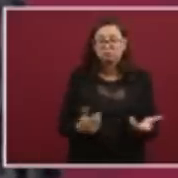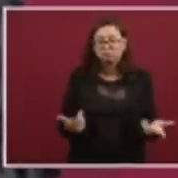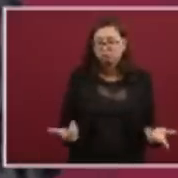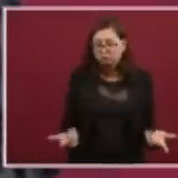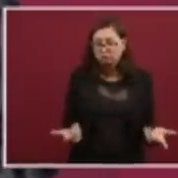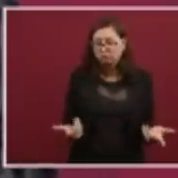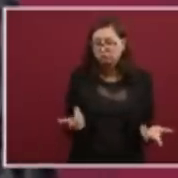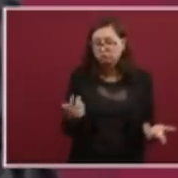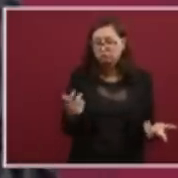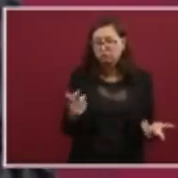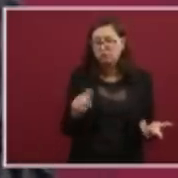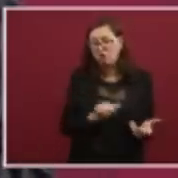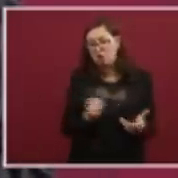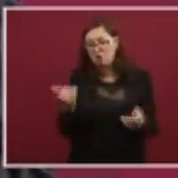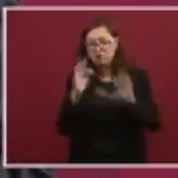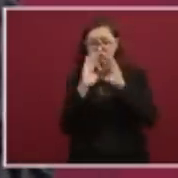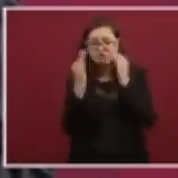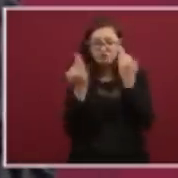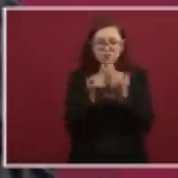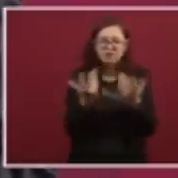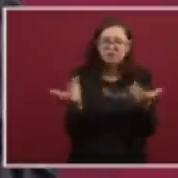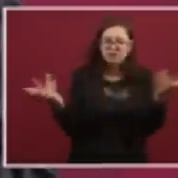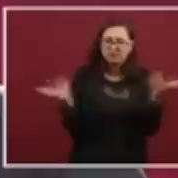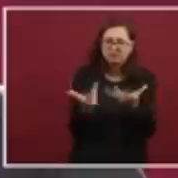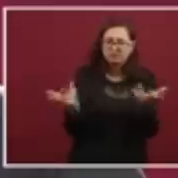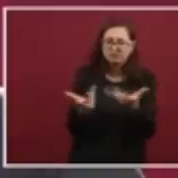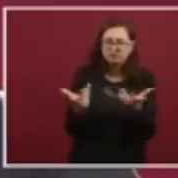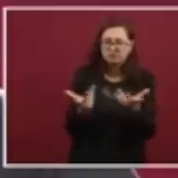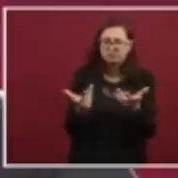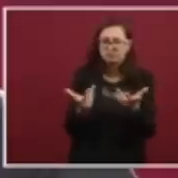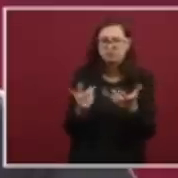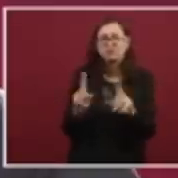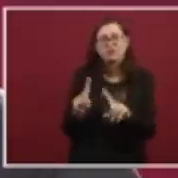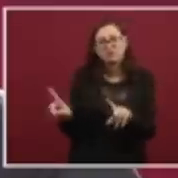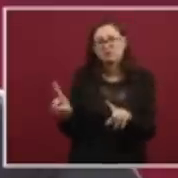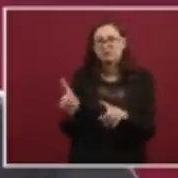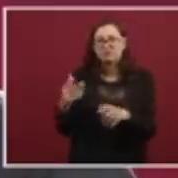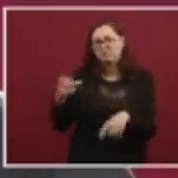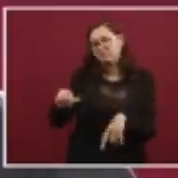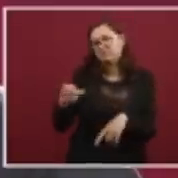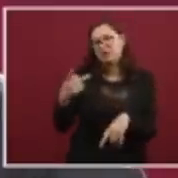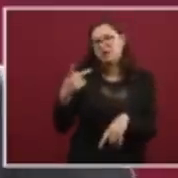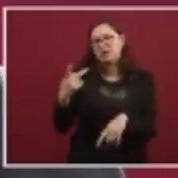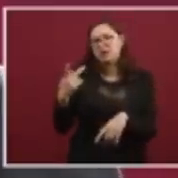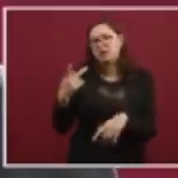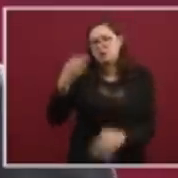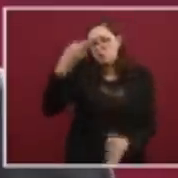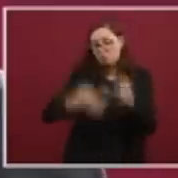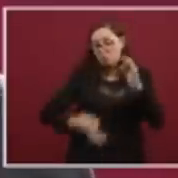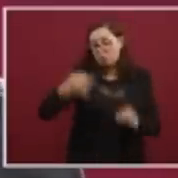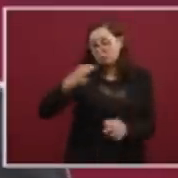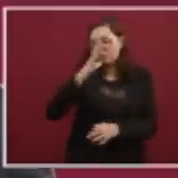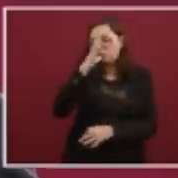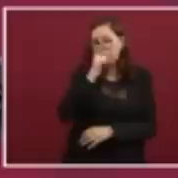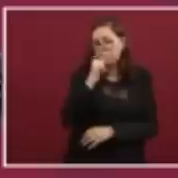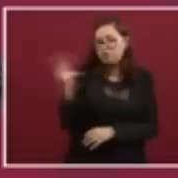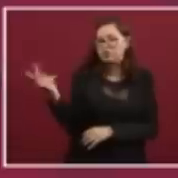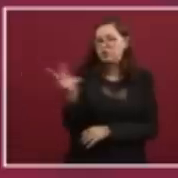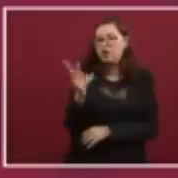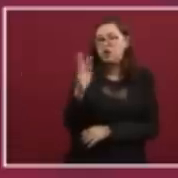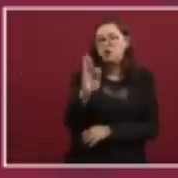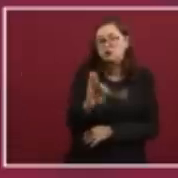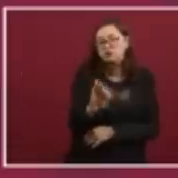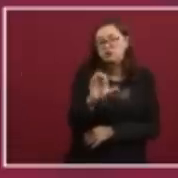de otro tipo, lo que hizo fue inhabilitar a funcionarios, pero el asunto está